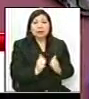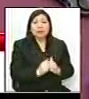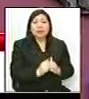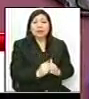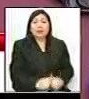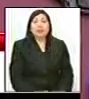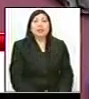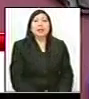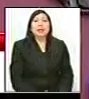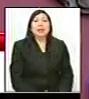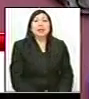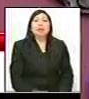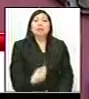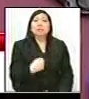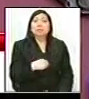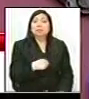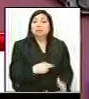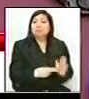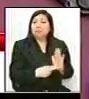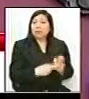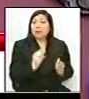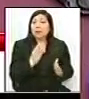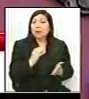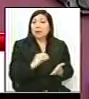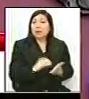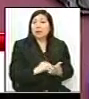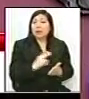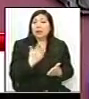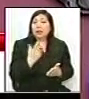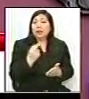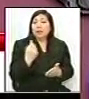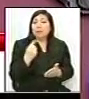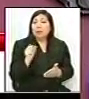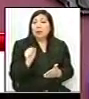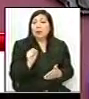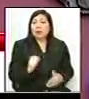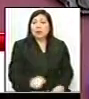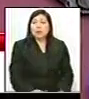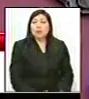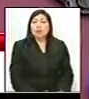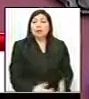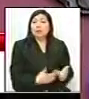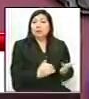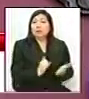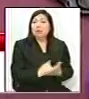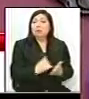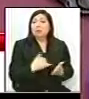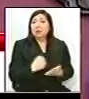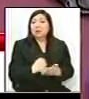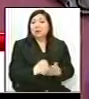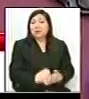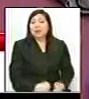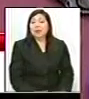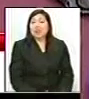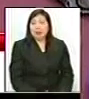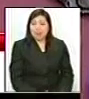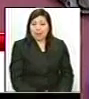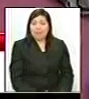presidente. Nosotros hemos presentado una demanda de cerca de 30 millones de soles, esperemos ser atendidos.